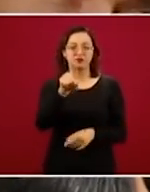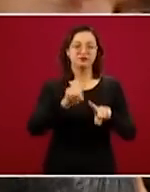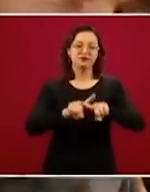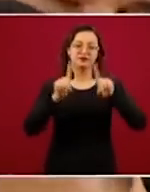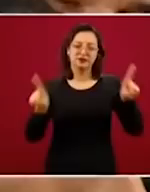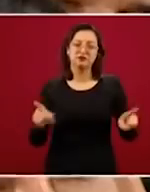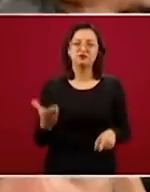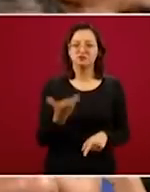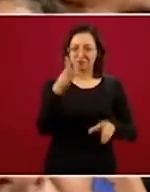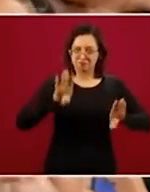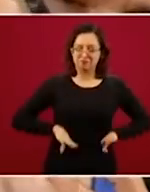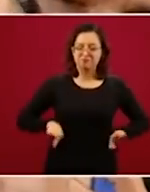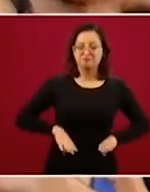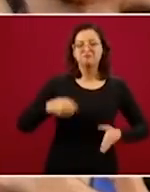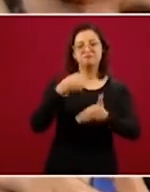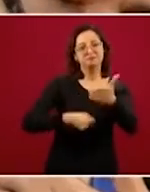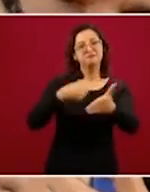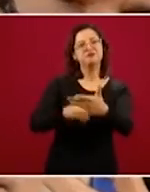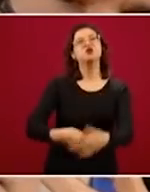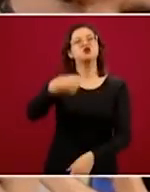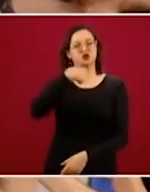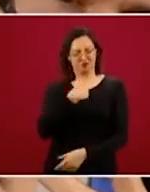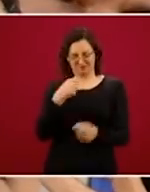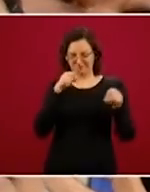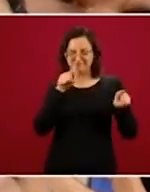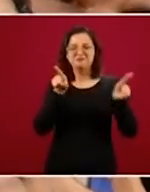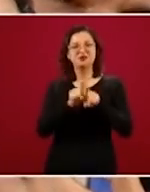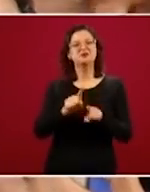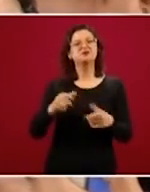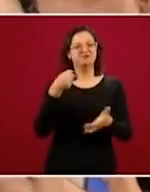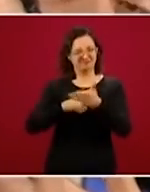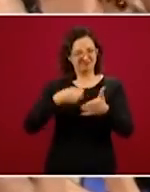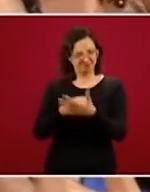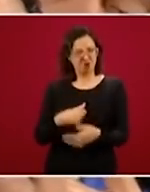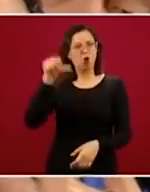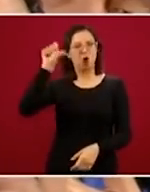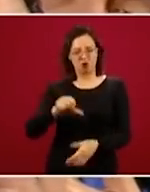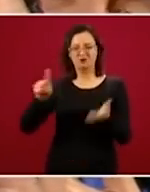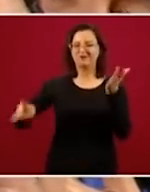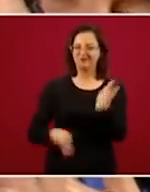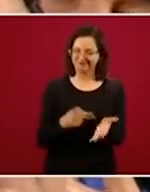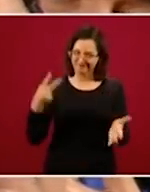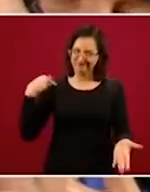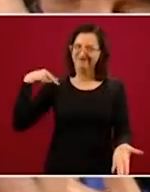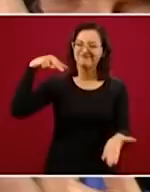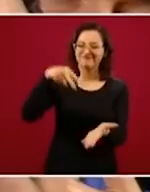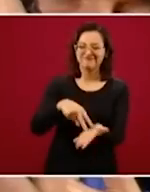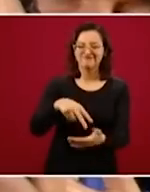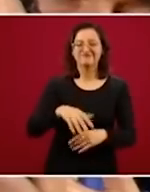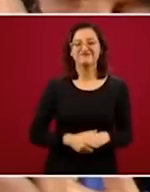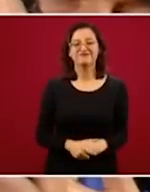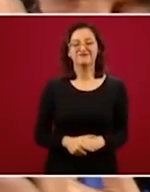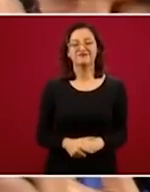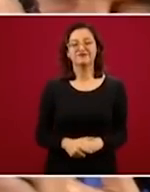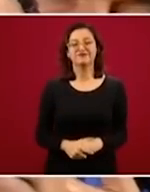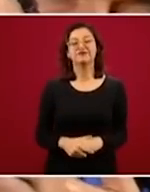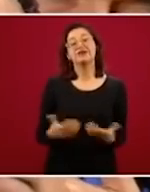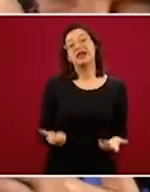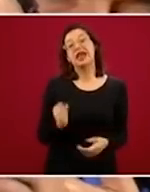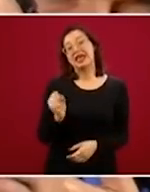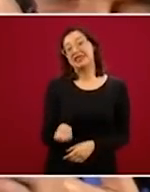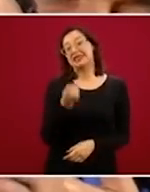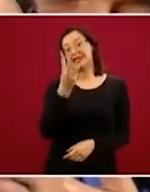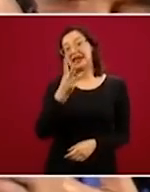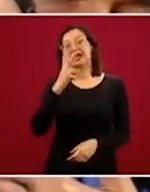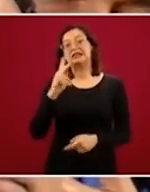muy perseverante y yo también lo soy y por eso es que estoy aquí como ya le mencione formulamos tres preguntas para